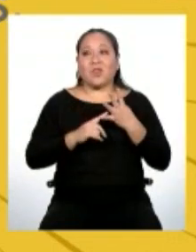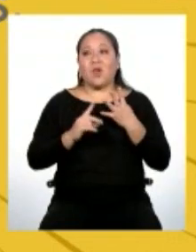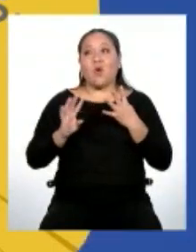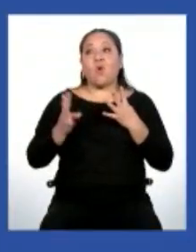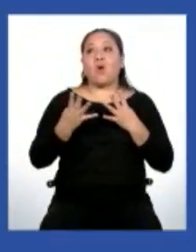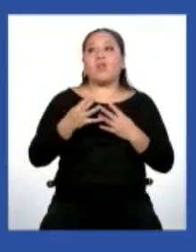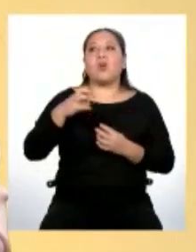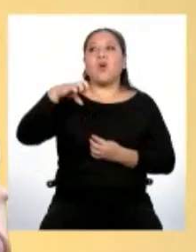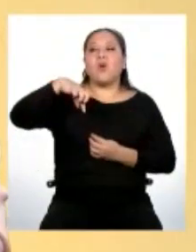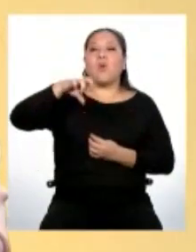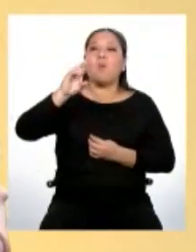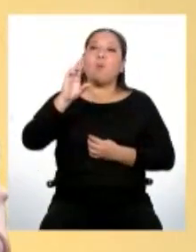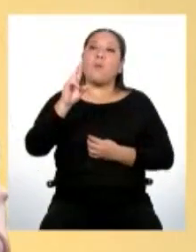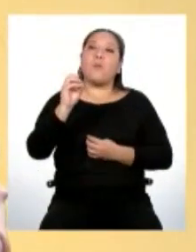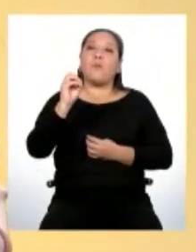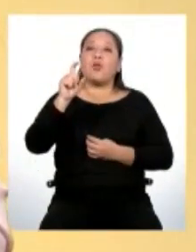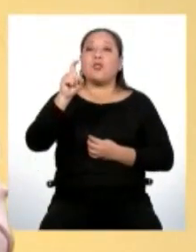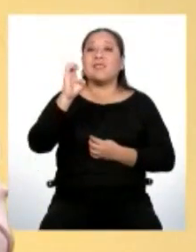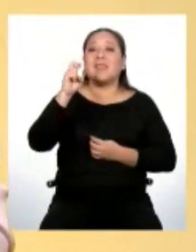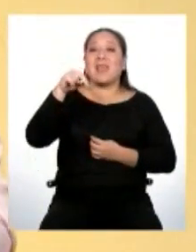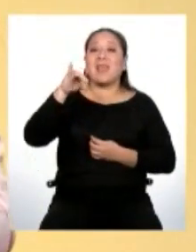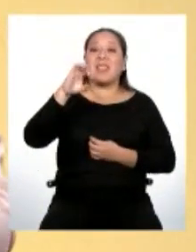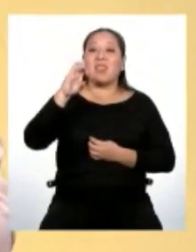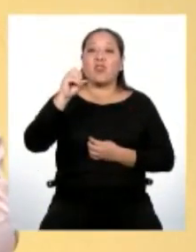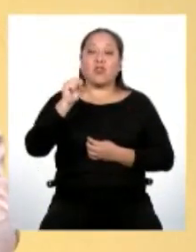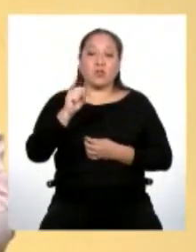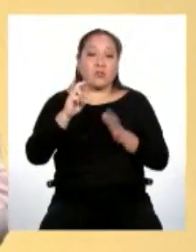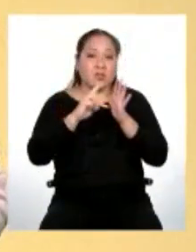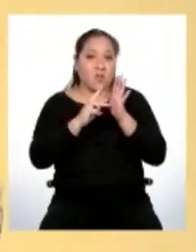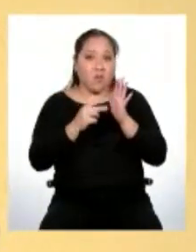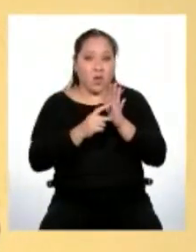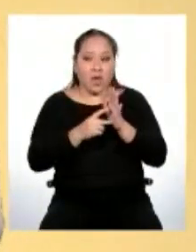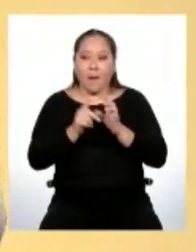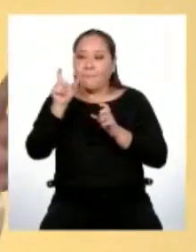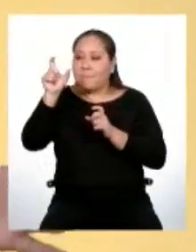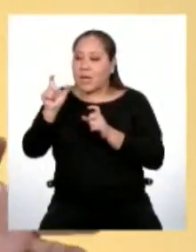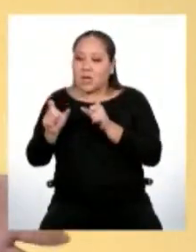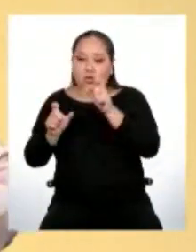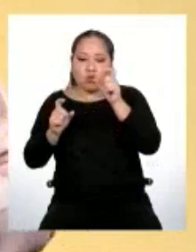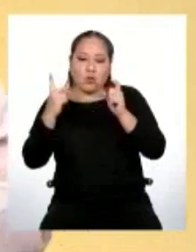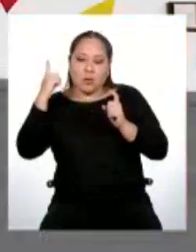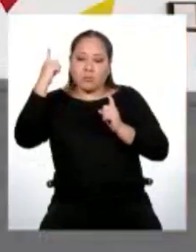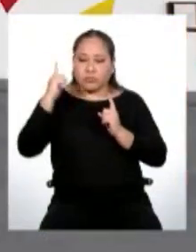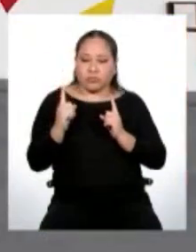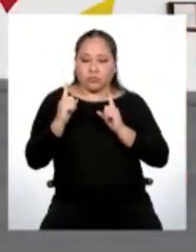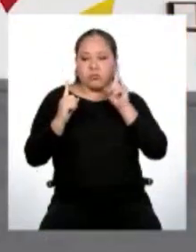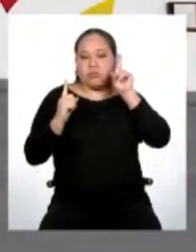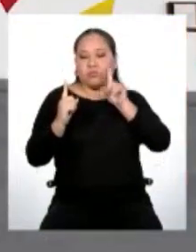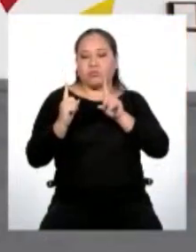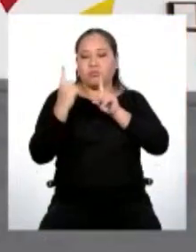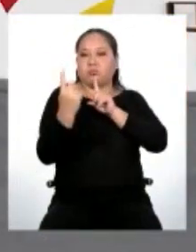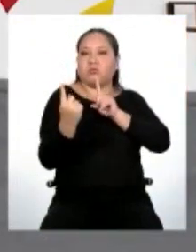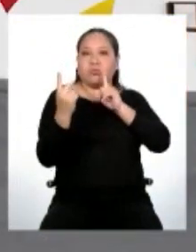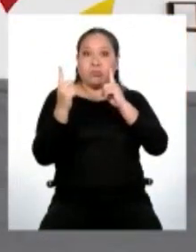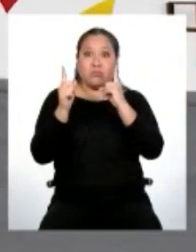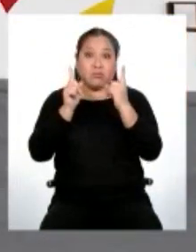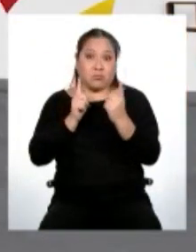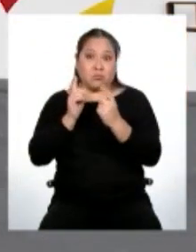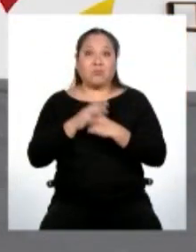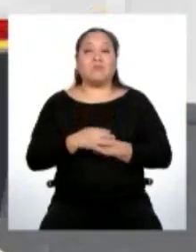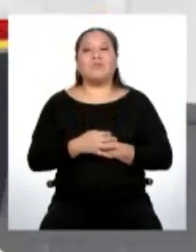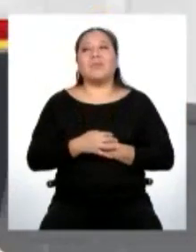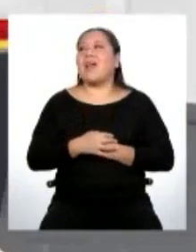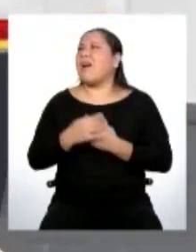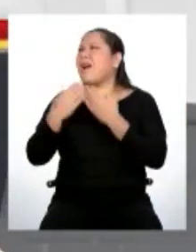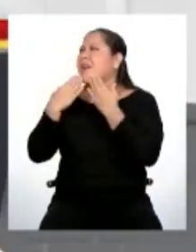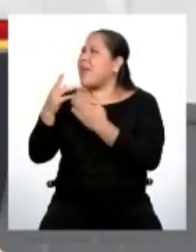elementos proxémicos, que se refieren a la manera en que se sitúan las personas en un espacio. Muchas gracias, profesora, por